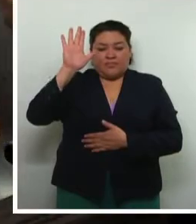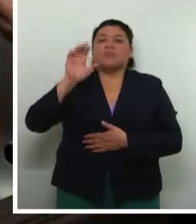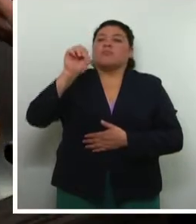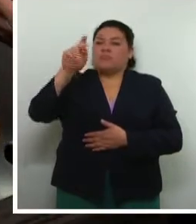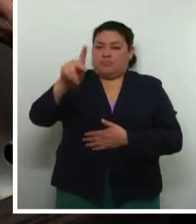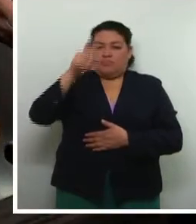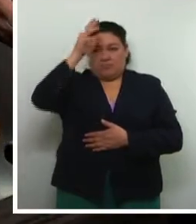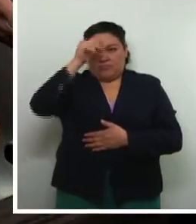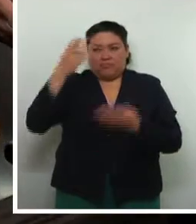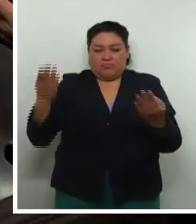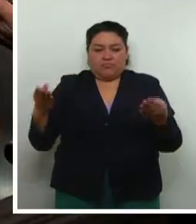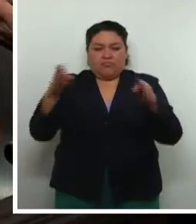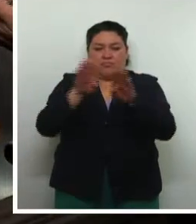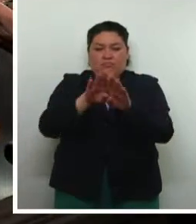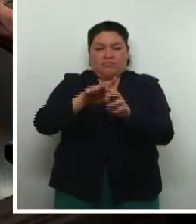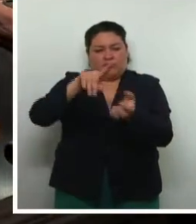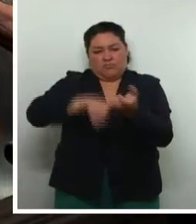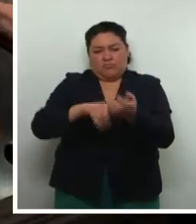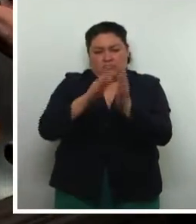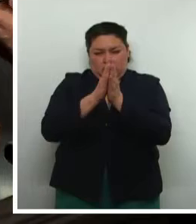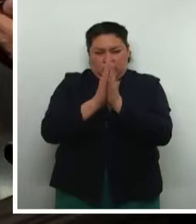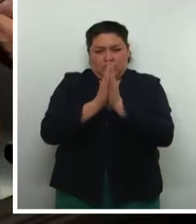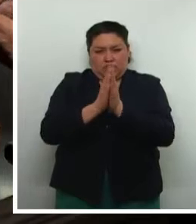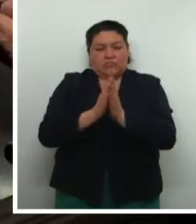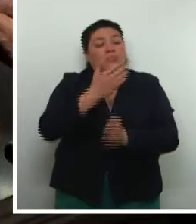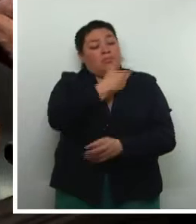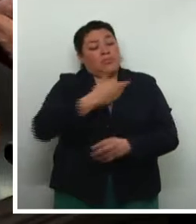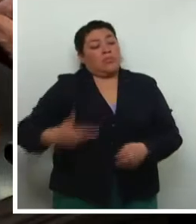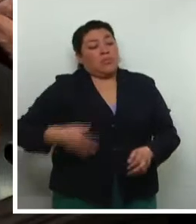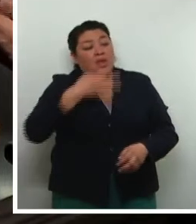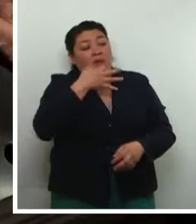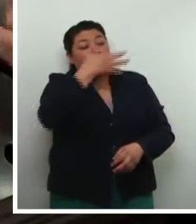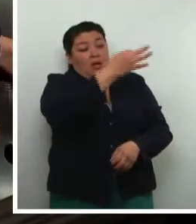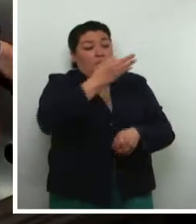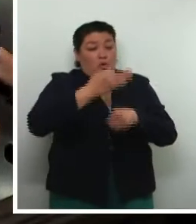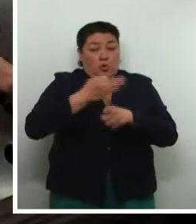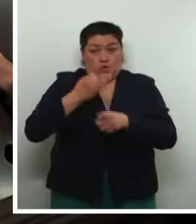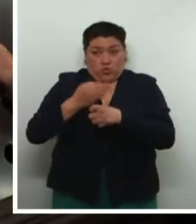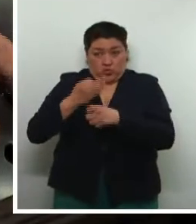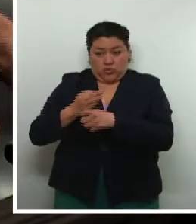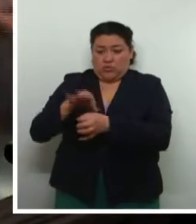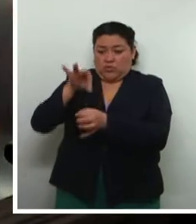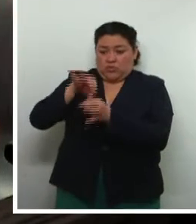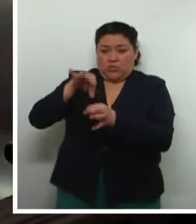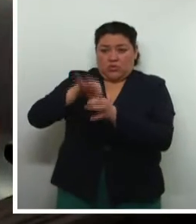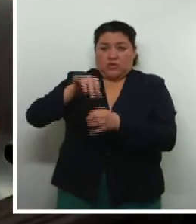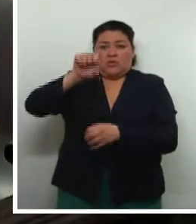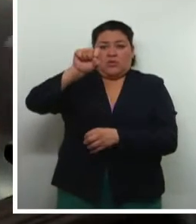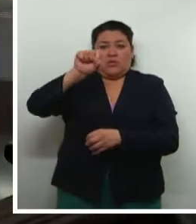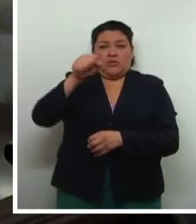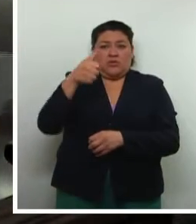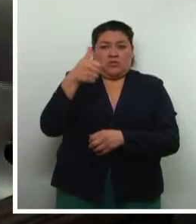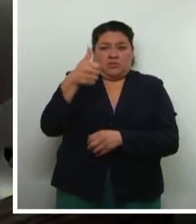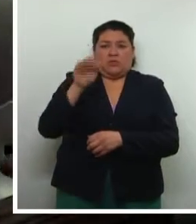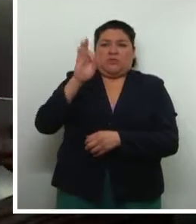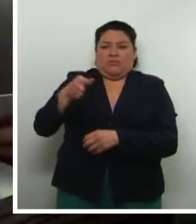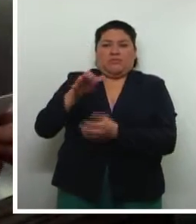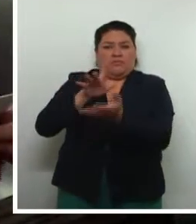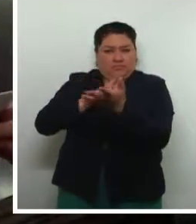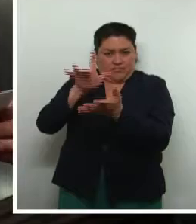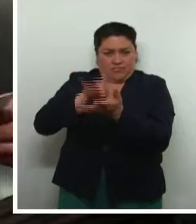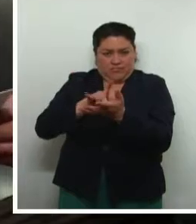Ciérrese el sistema electrónico de votación. Señor presidente, se emitieron 66 votos a